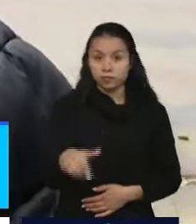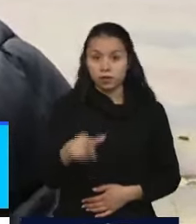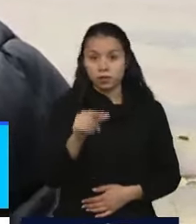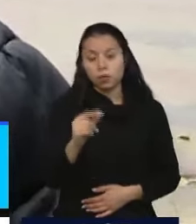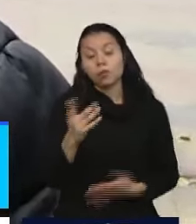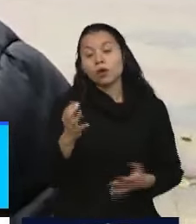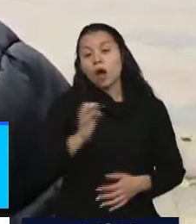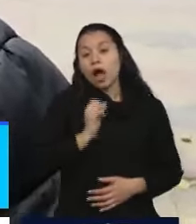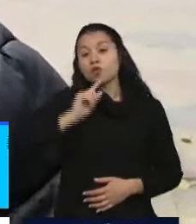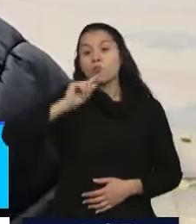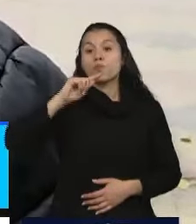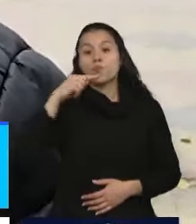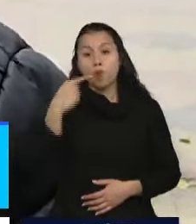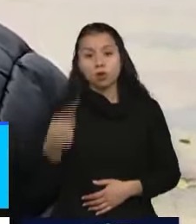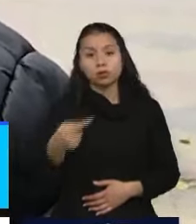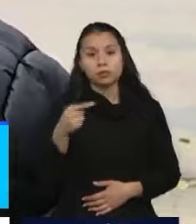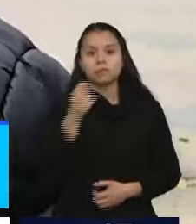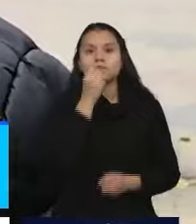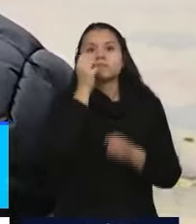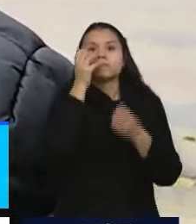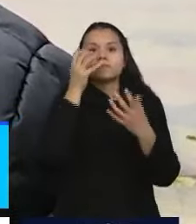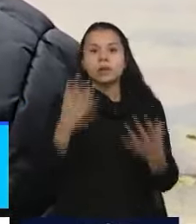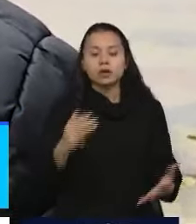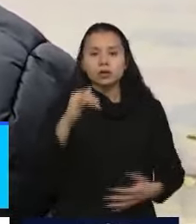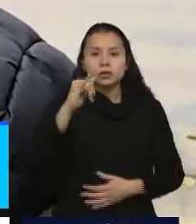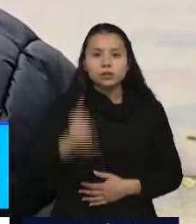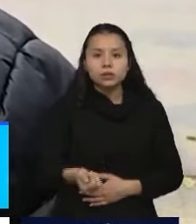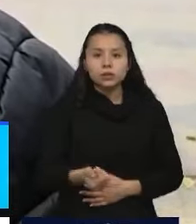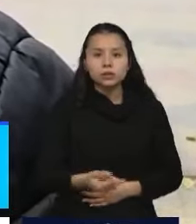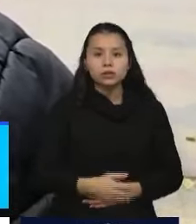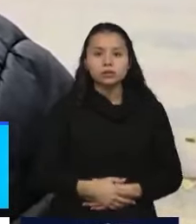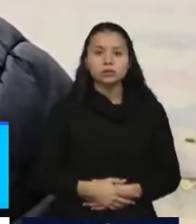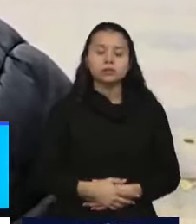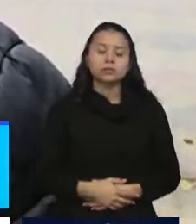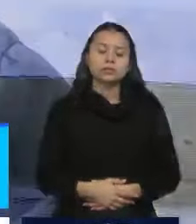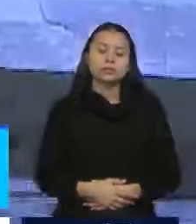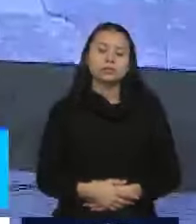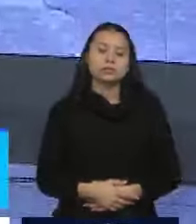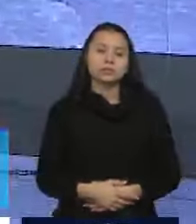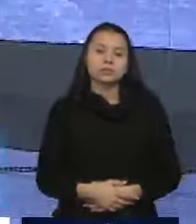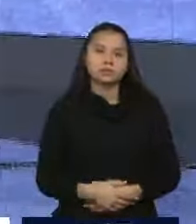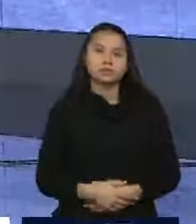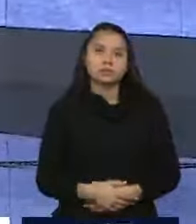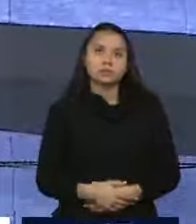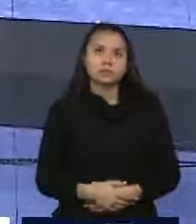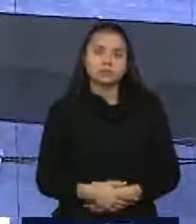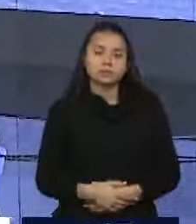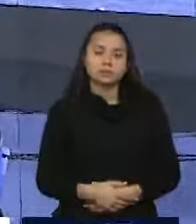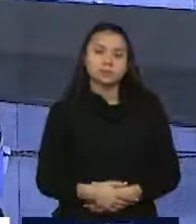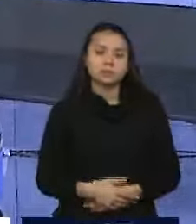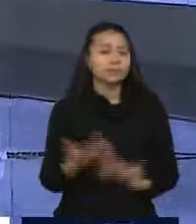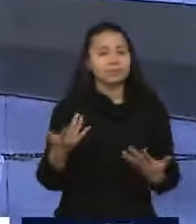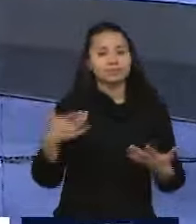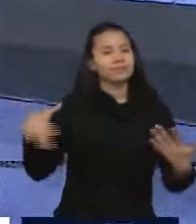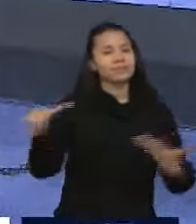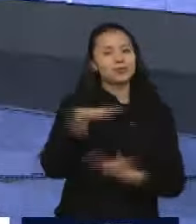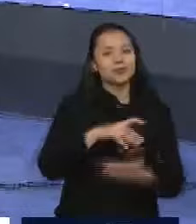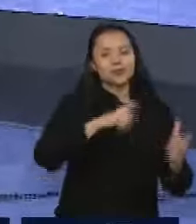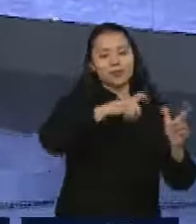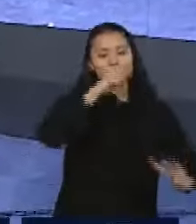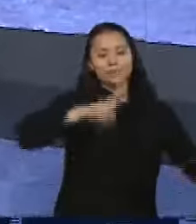siguiente ya veamos los cambios realmente para el bien de todos. La sabiduría popular, ¿no? Y todas las